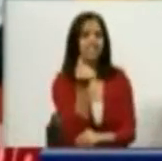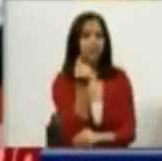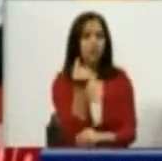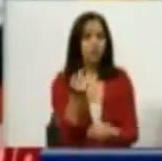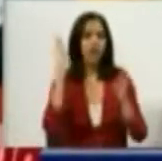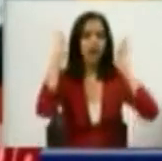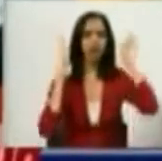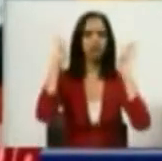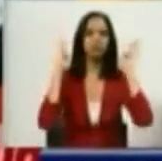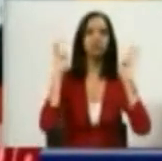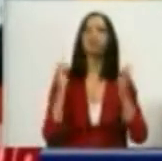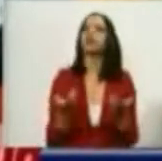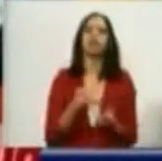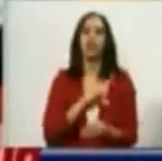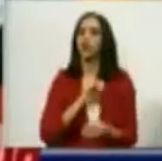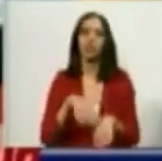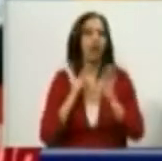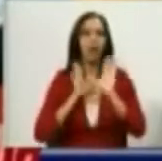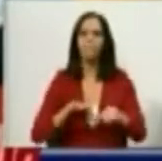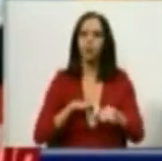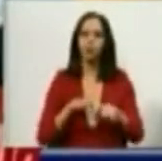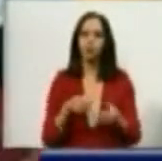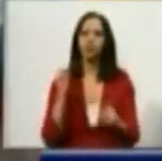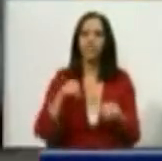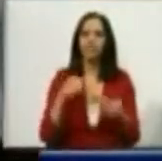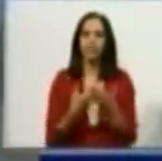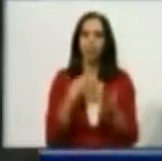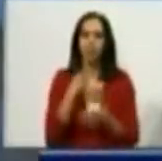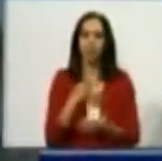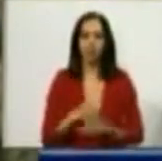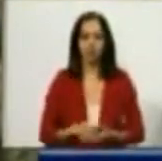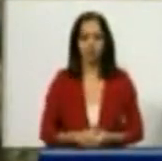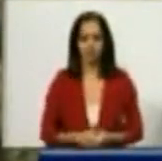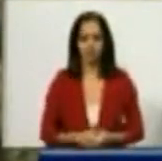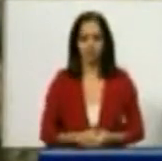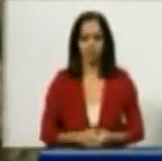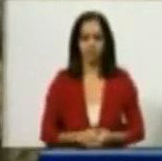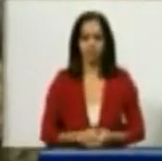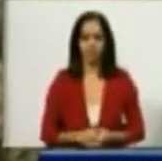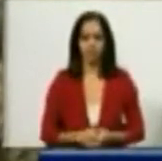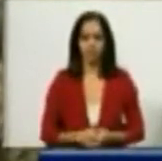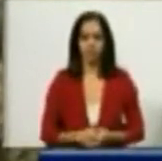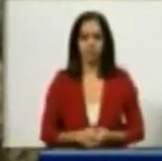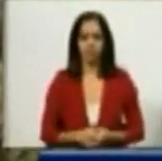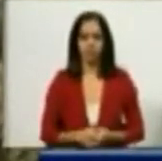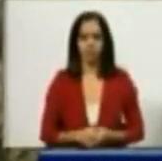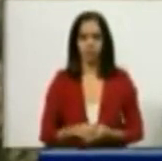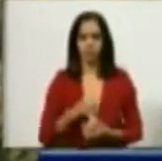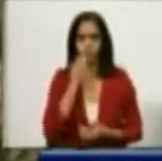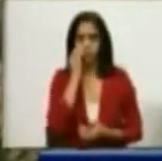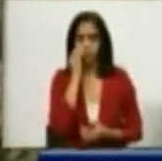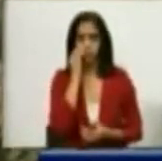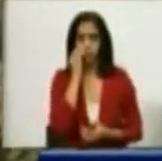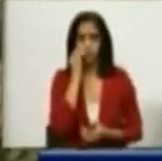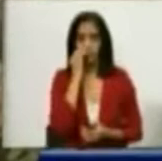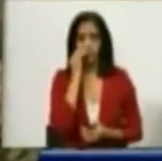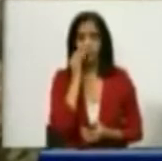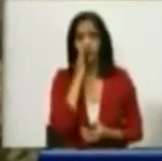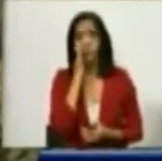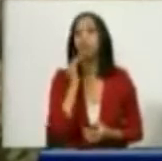candidatura que no cuenta con el aval de este partido político bueno capriles tiene